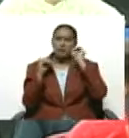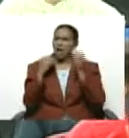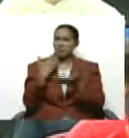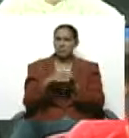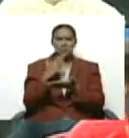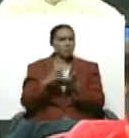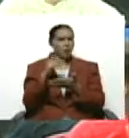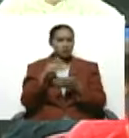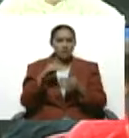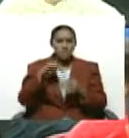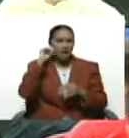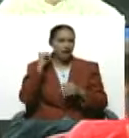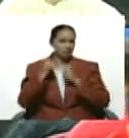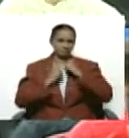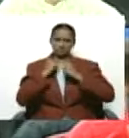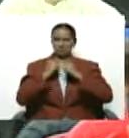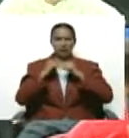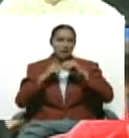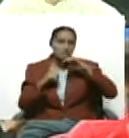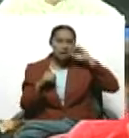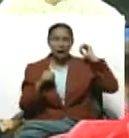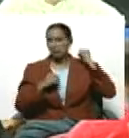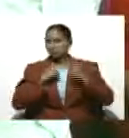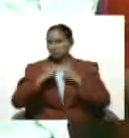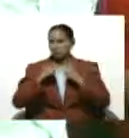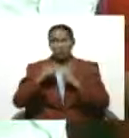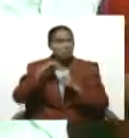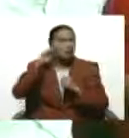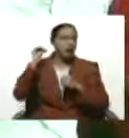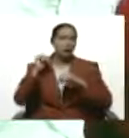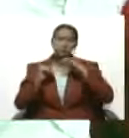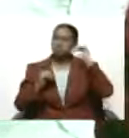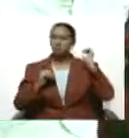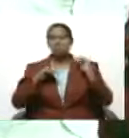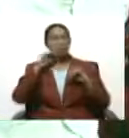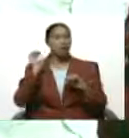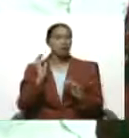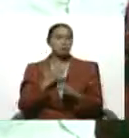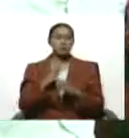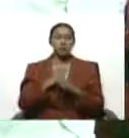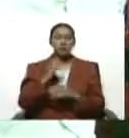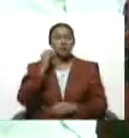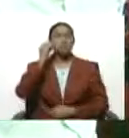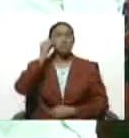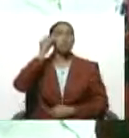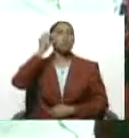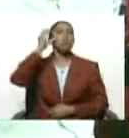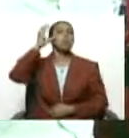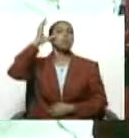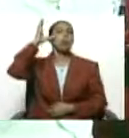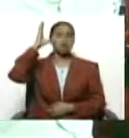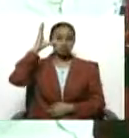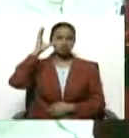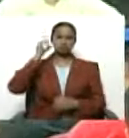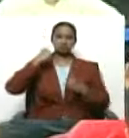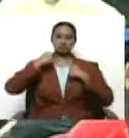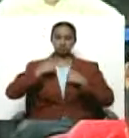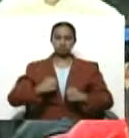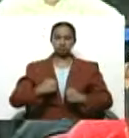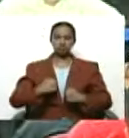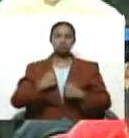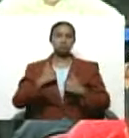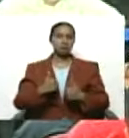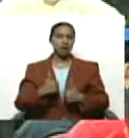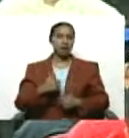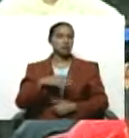hay nada que lo detenga. Y si eso del cariño se suma al espíritu de unidad